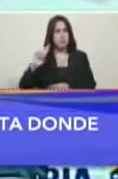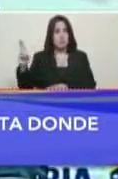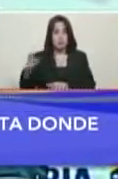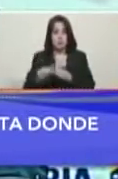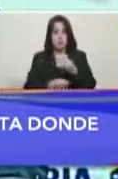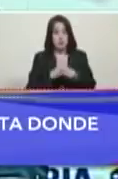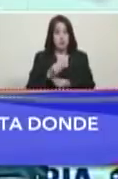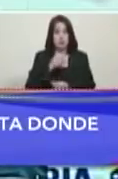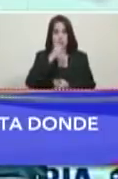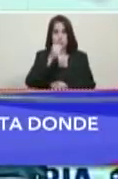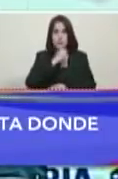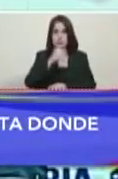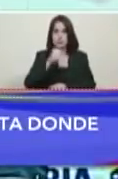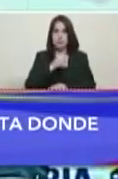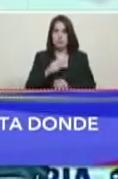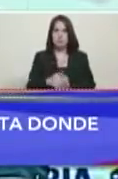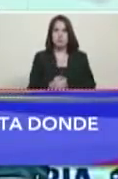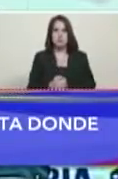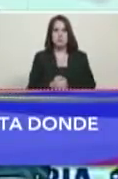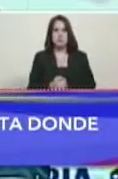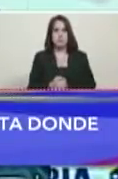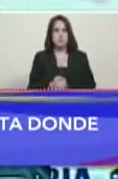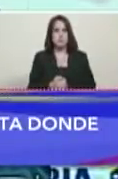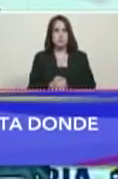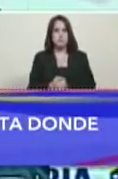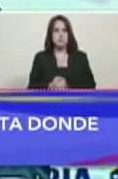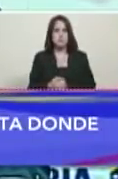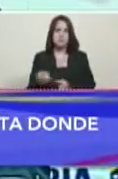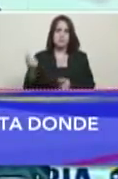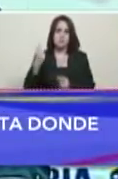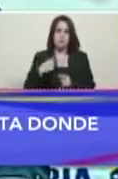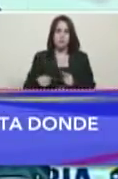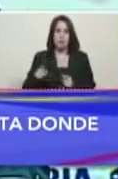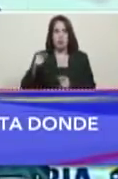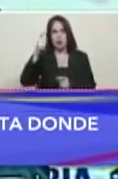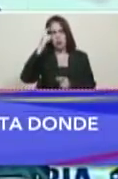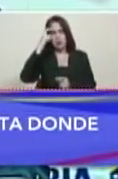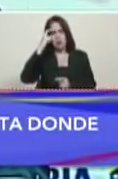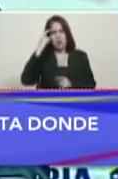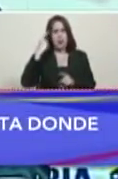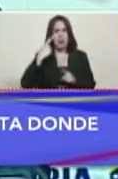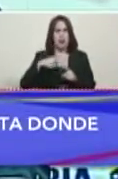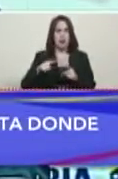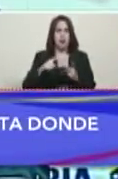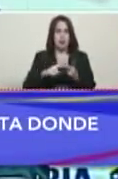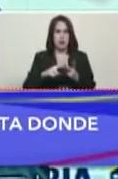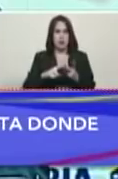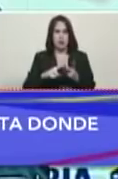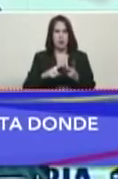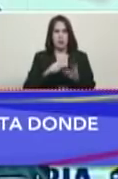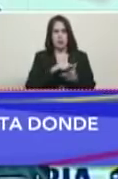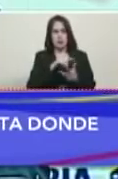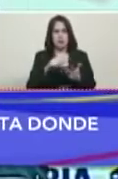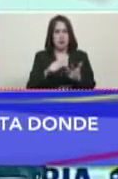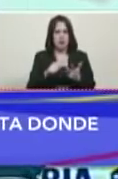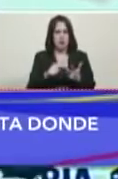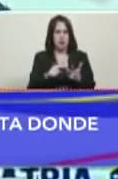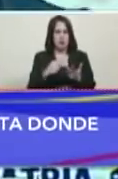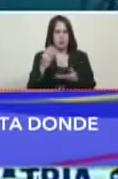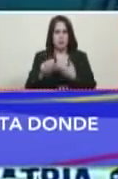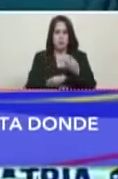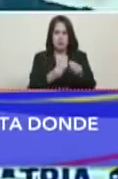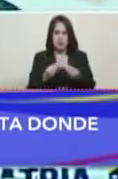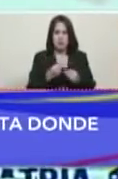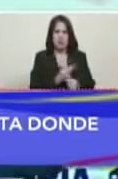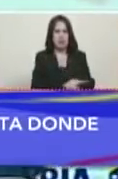El otro era un programa de radio que tenían los hermanos Villegas, Mario, Vladimir y Ernesto, que